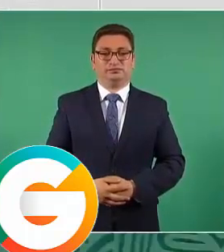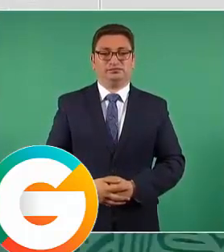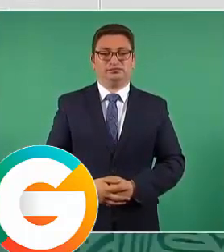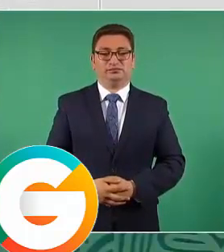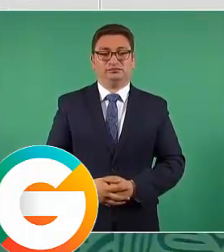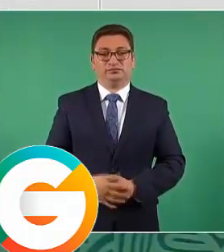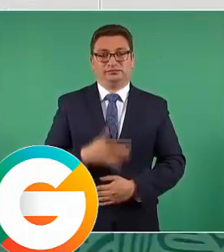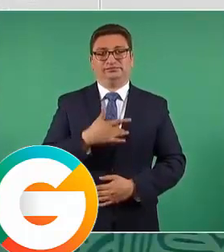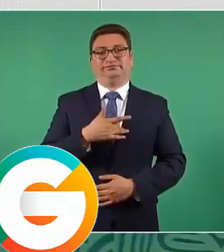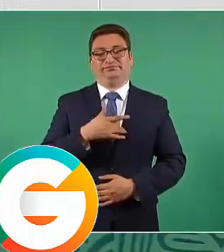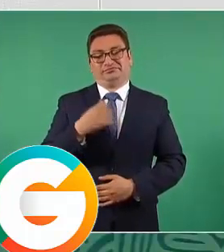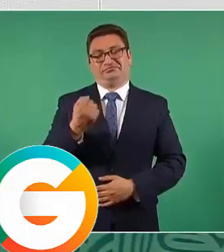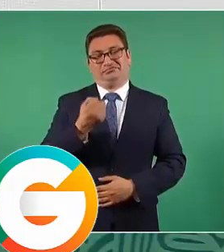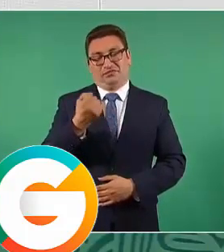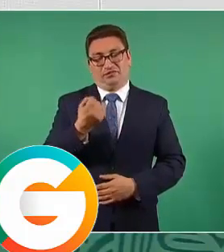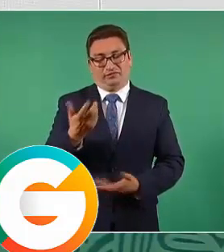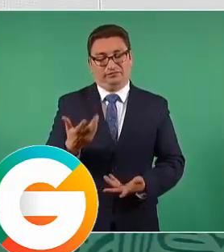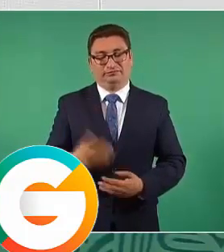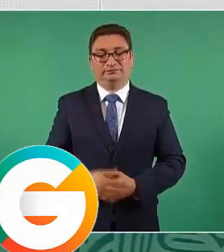Afortunadamente.